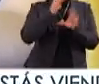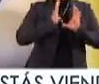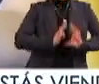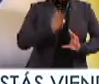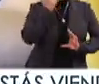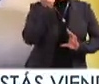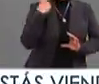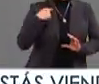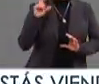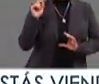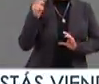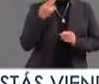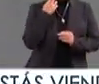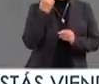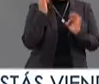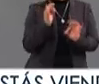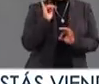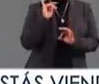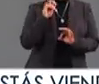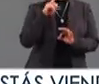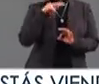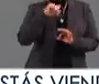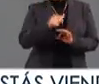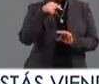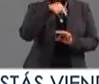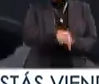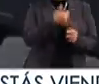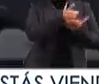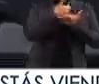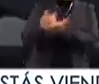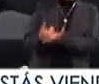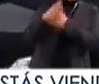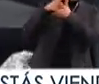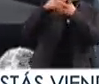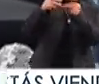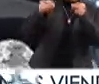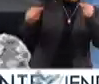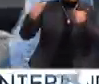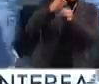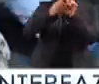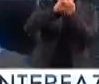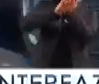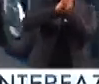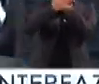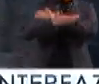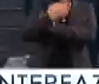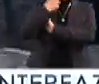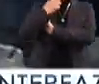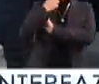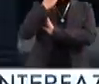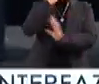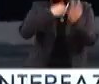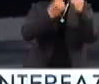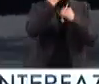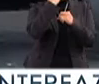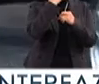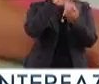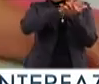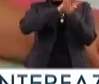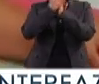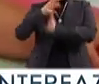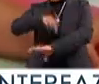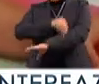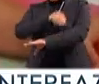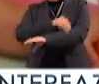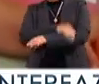cuerpo no produce o utiliza adecuadamente la insulina que es la hormona que ayuda a que las células transformen la glucosa proveniente de los alimentos en